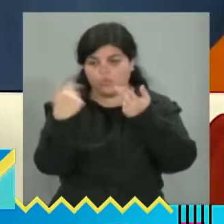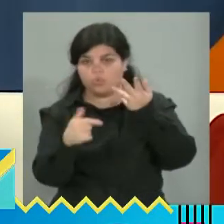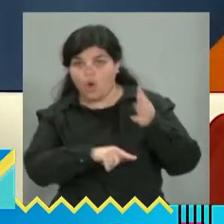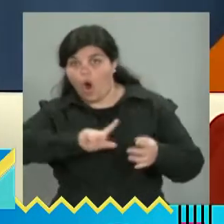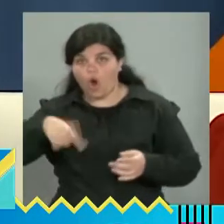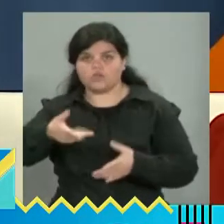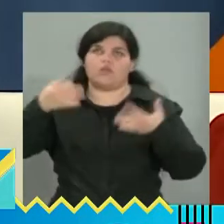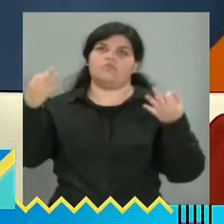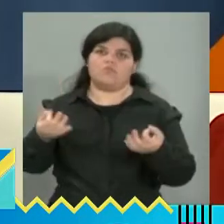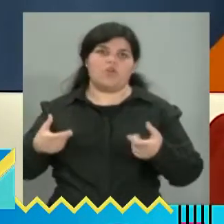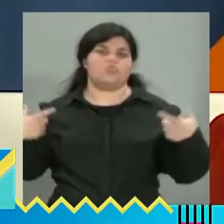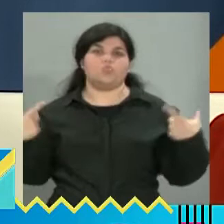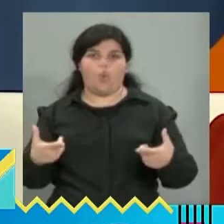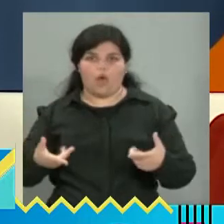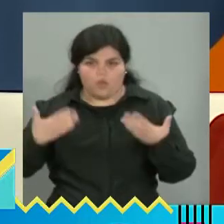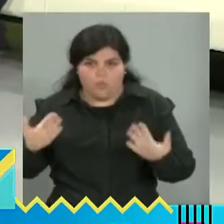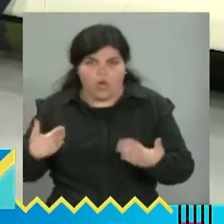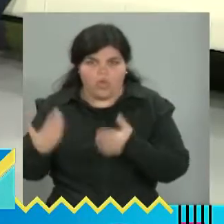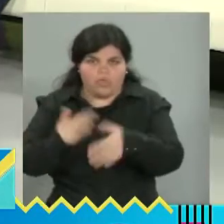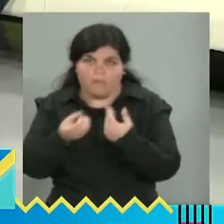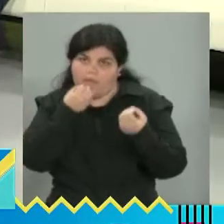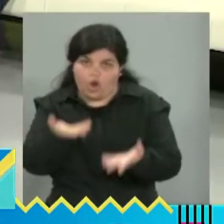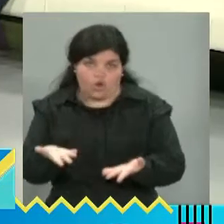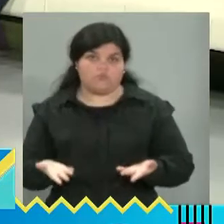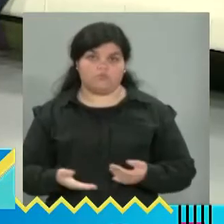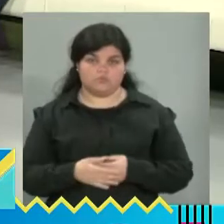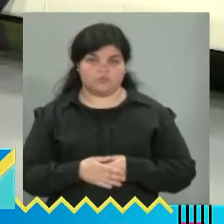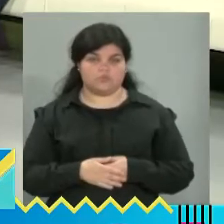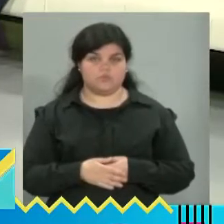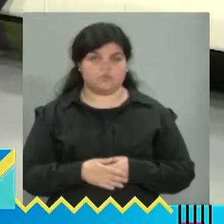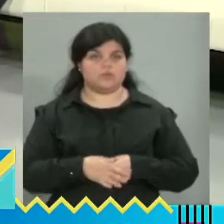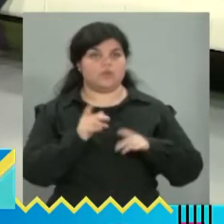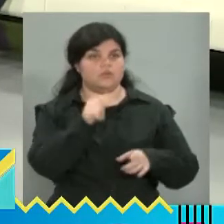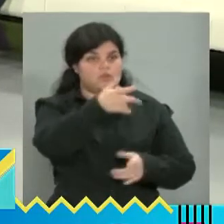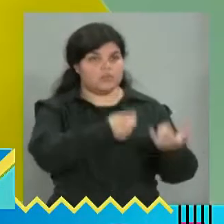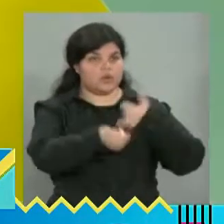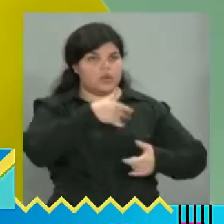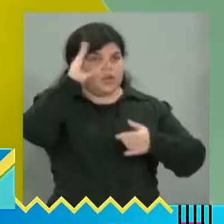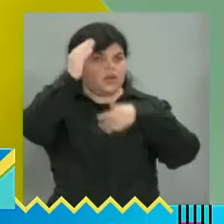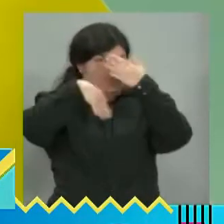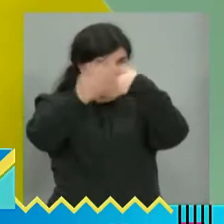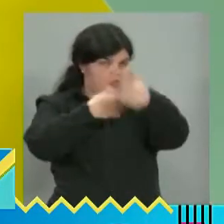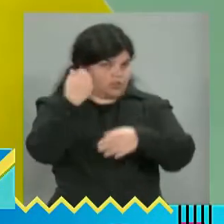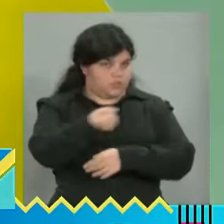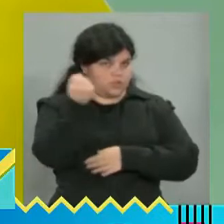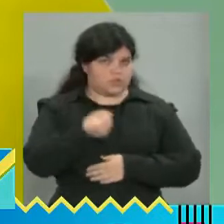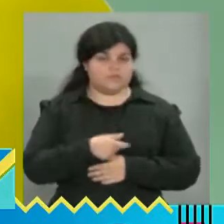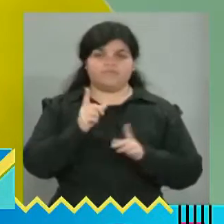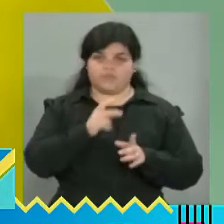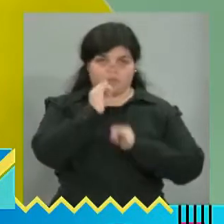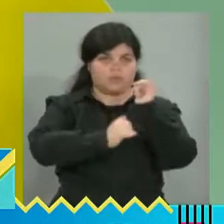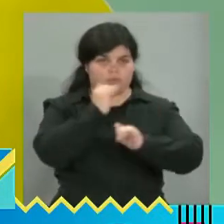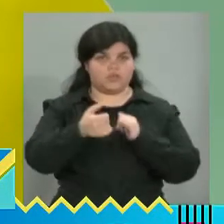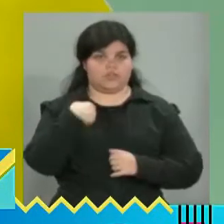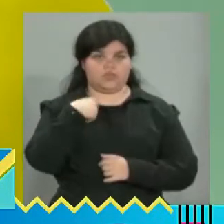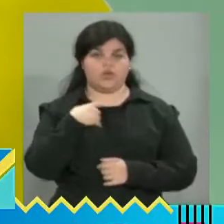ideal. Mientras más, mejor. Vos, Silvia, decías que era fundamental la capacitación. Sí, y yo te quería decir esto. Mira, yo doy clase en la